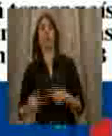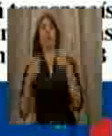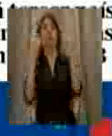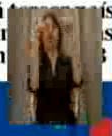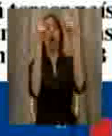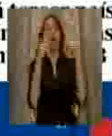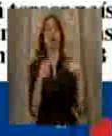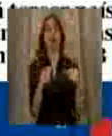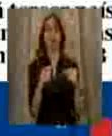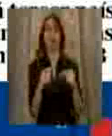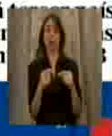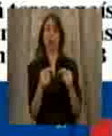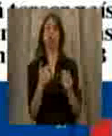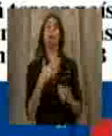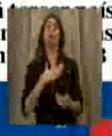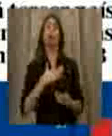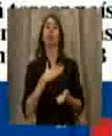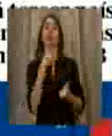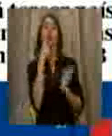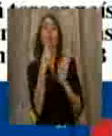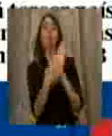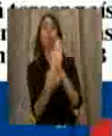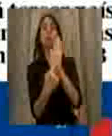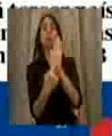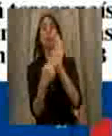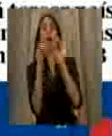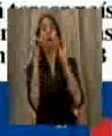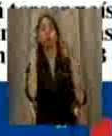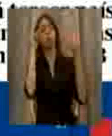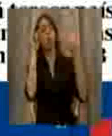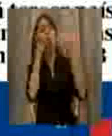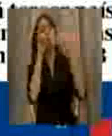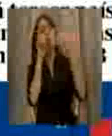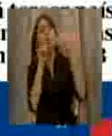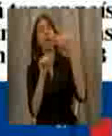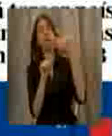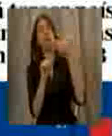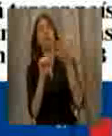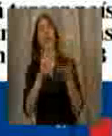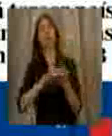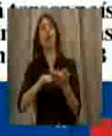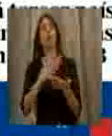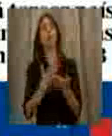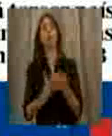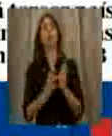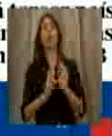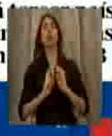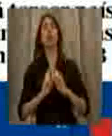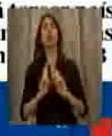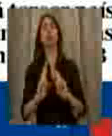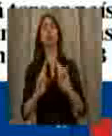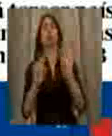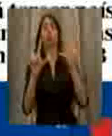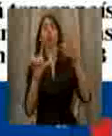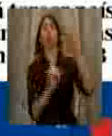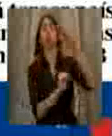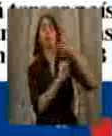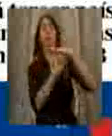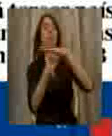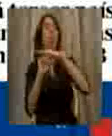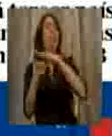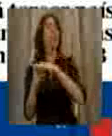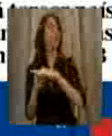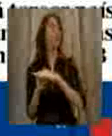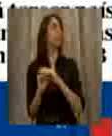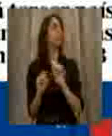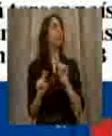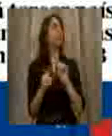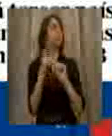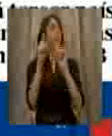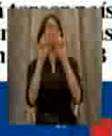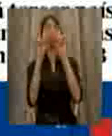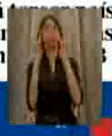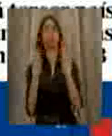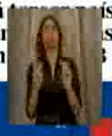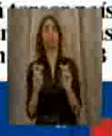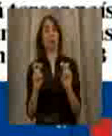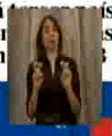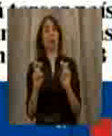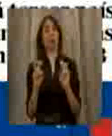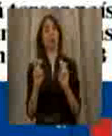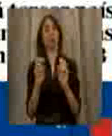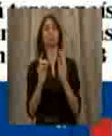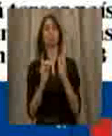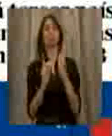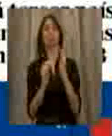más objetiva posible los resultados en los 7 ejes. El primer gráfico, en el tema del